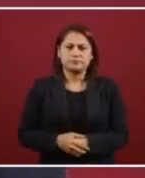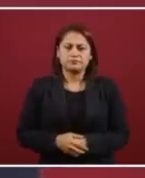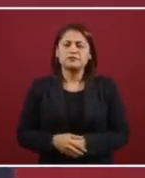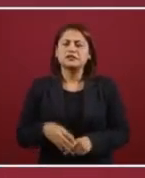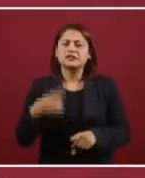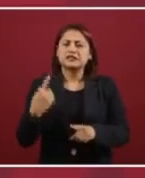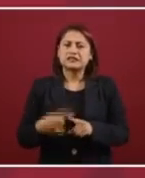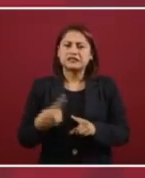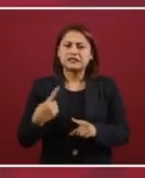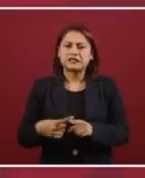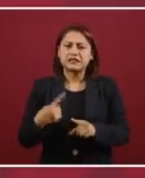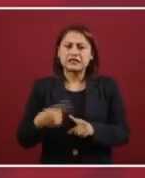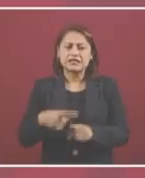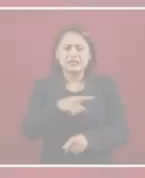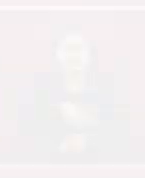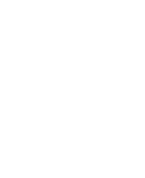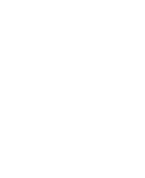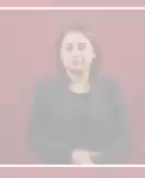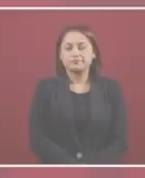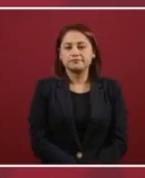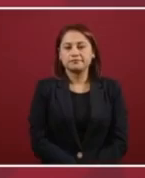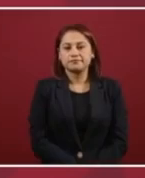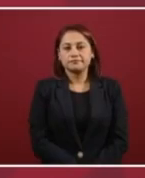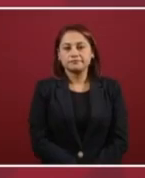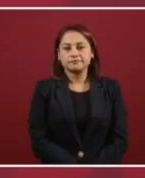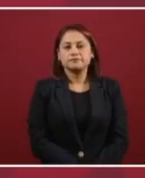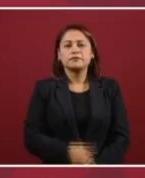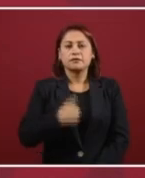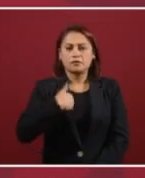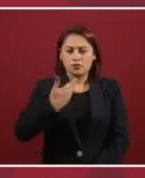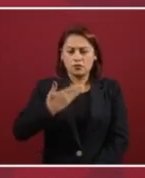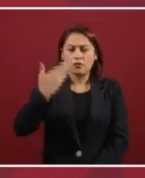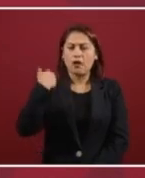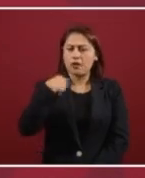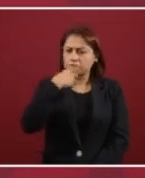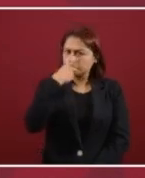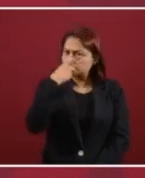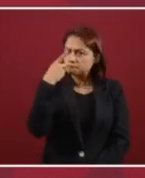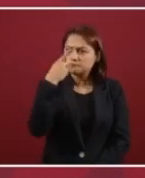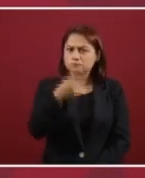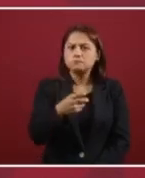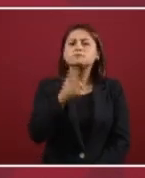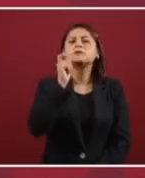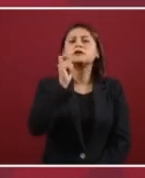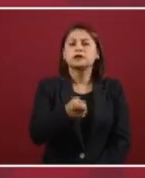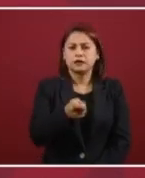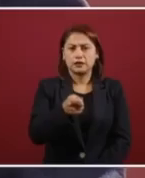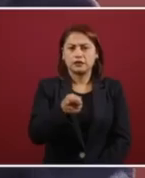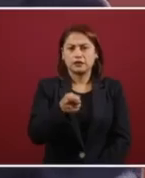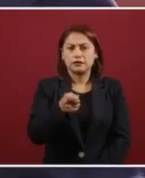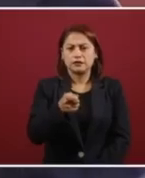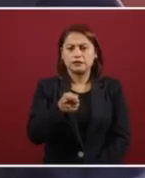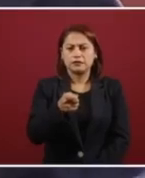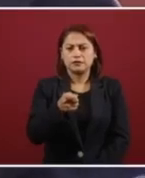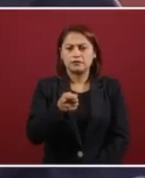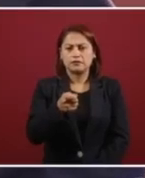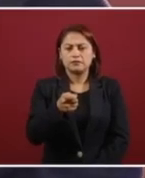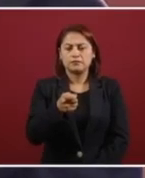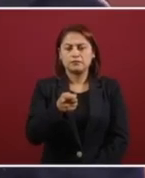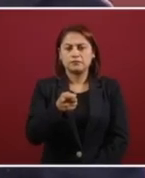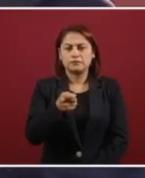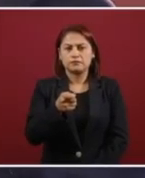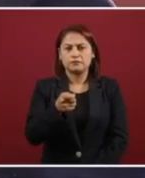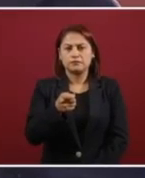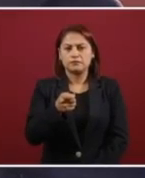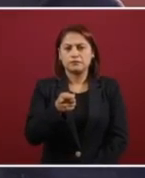responsables del saqueo. Expresé que lo mejor era la condena al